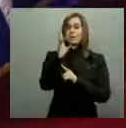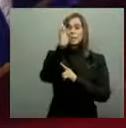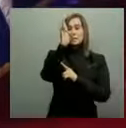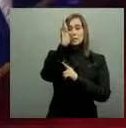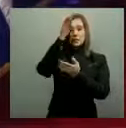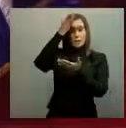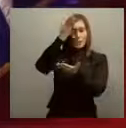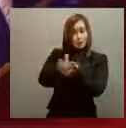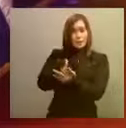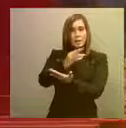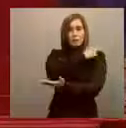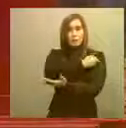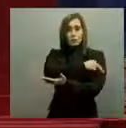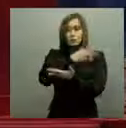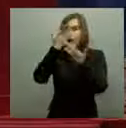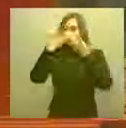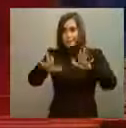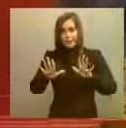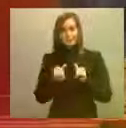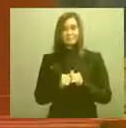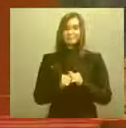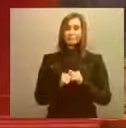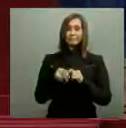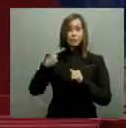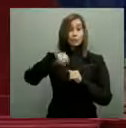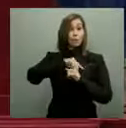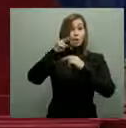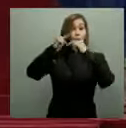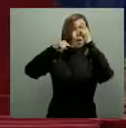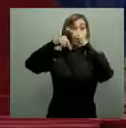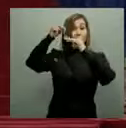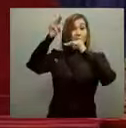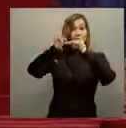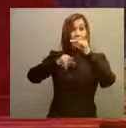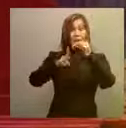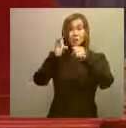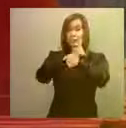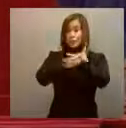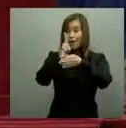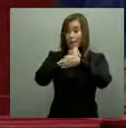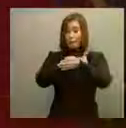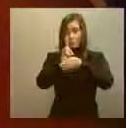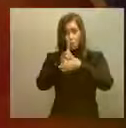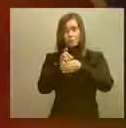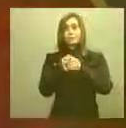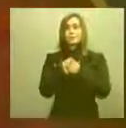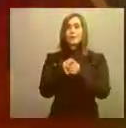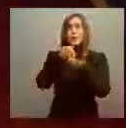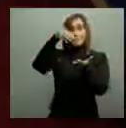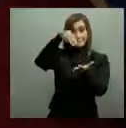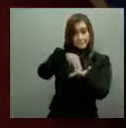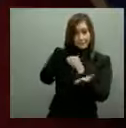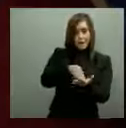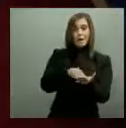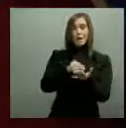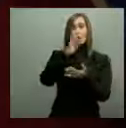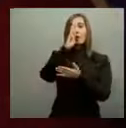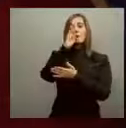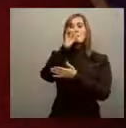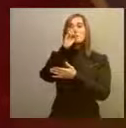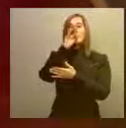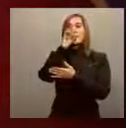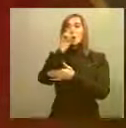años en construcción. Estamos construyendo el hospital de Dajabón, el de Esperanza en Valverde Mao, el de Verón en la provincia